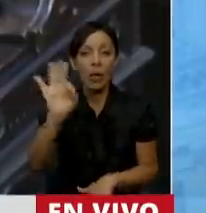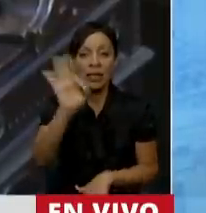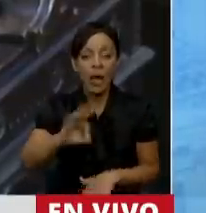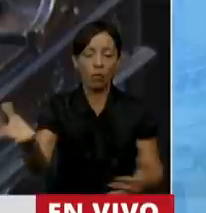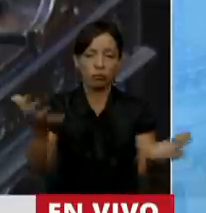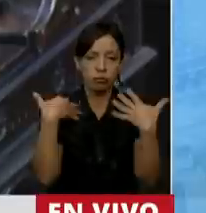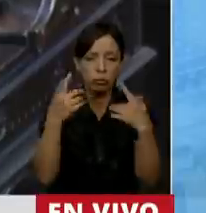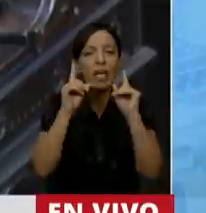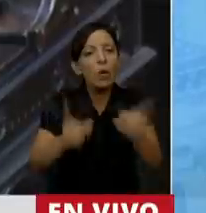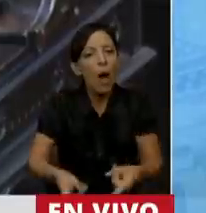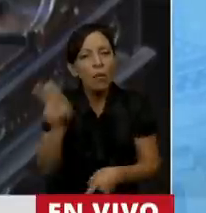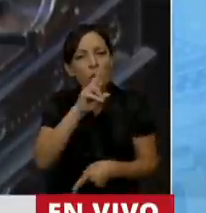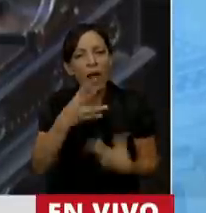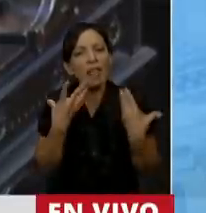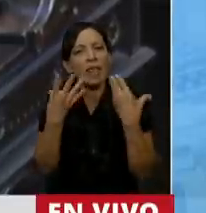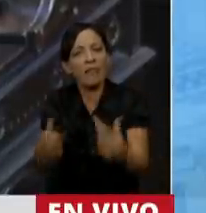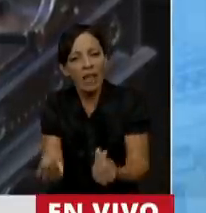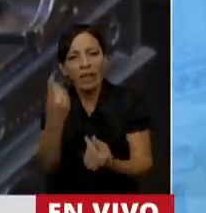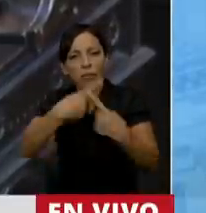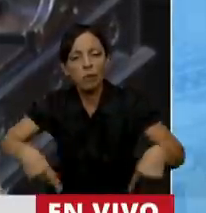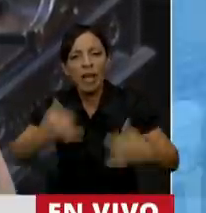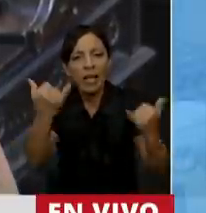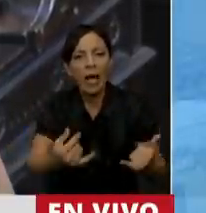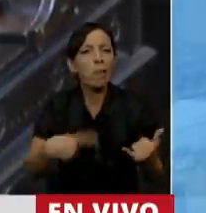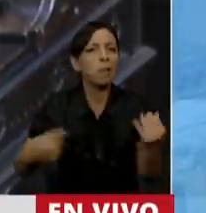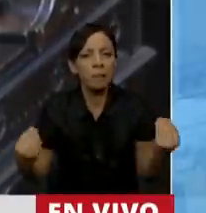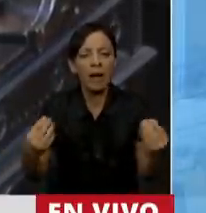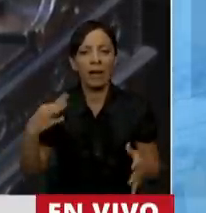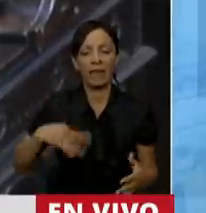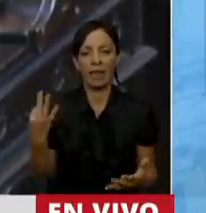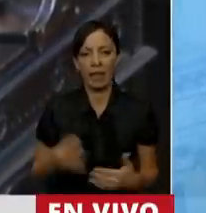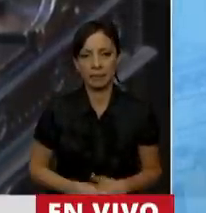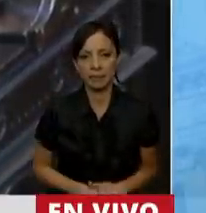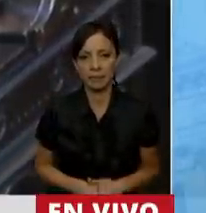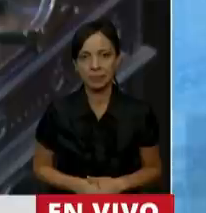las mujeres salieron a defender lo que tienen, que es la vida.